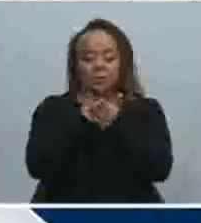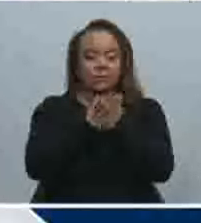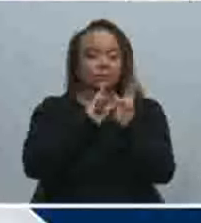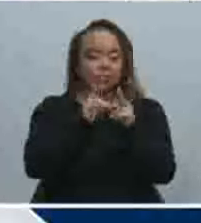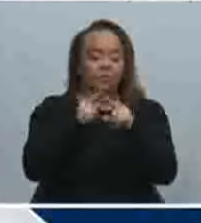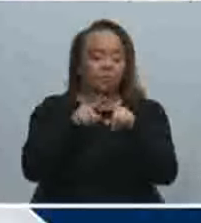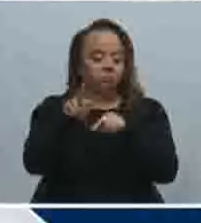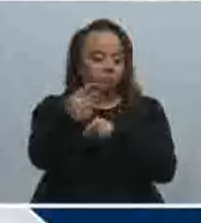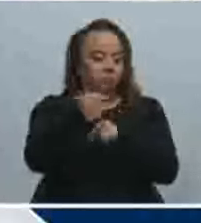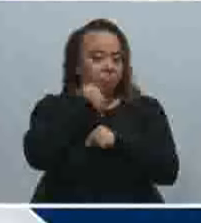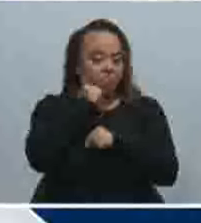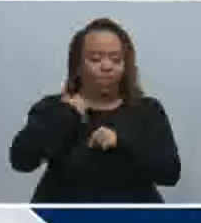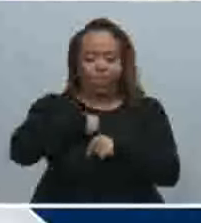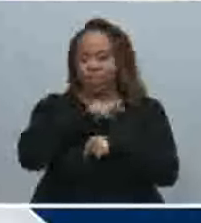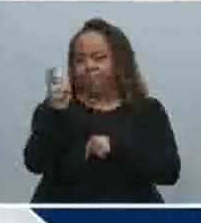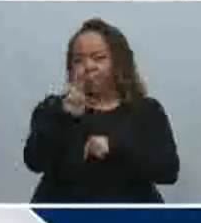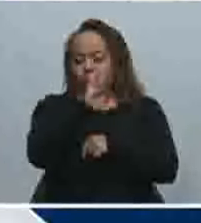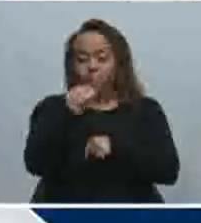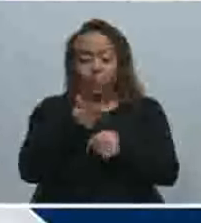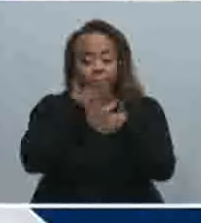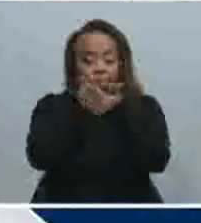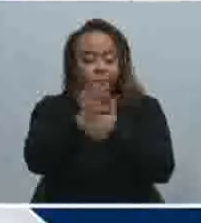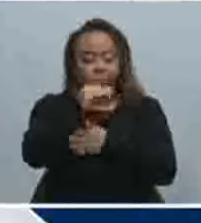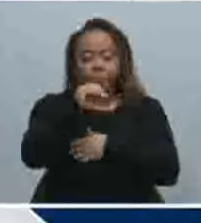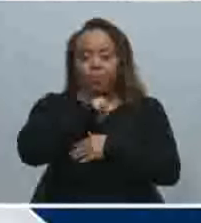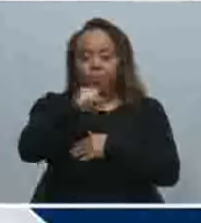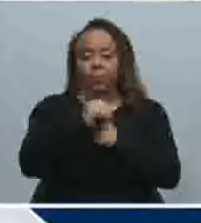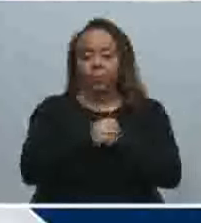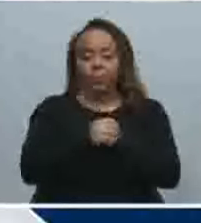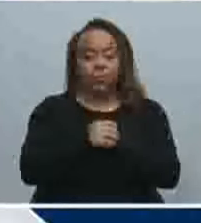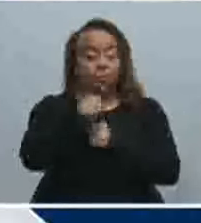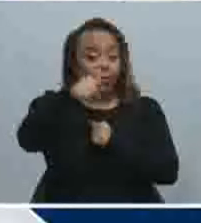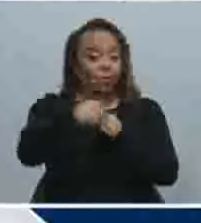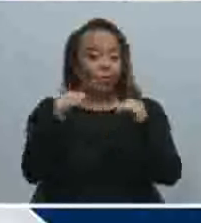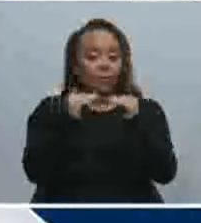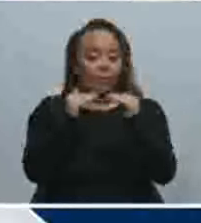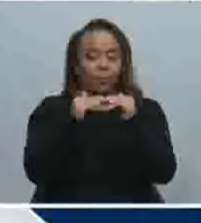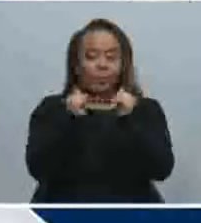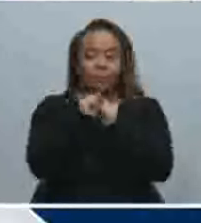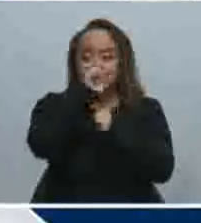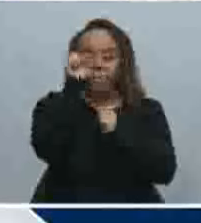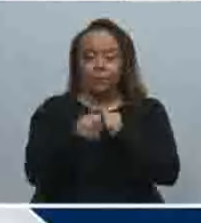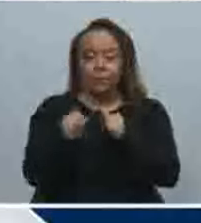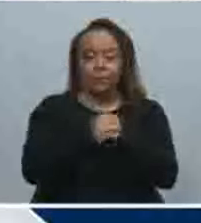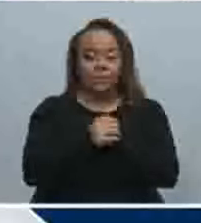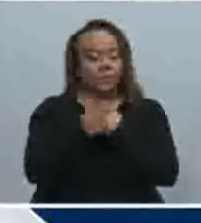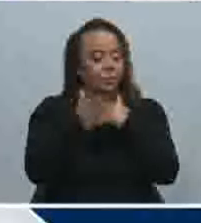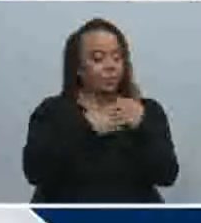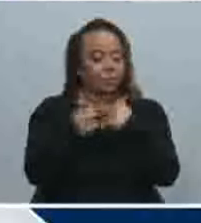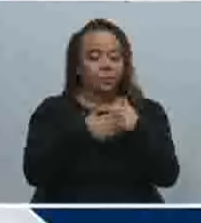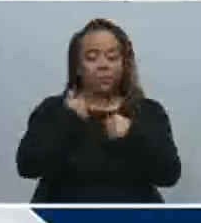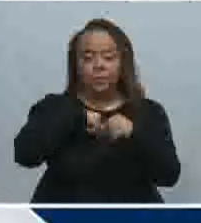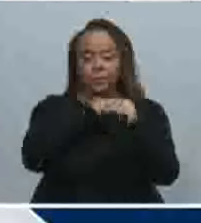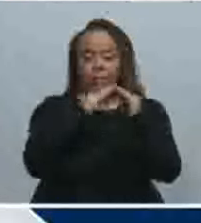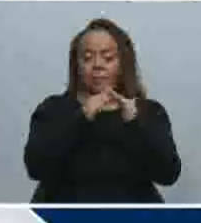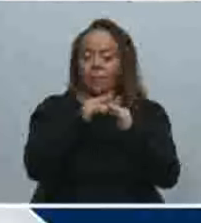vez ayer estábamos muy urgidos y había que salir a proponer y ganar hoy un empate con sapriza aunque seamos casa no